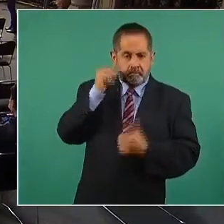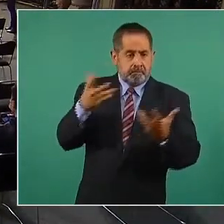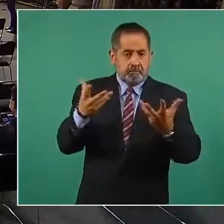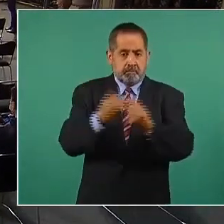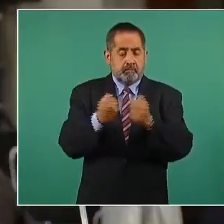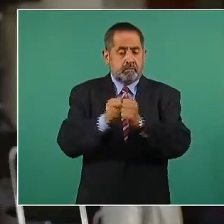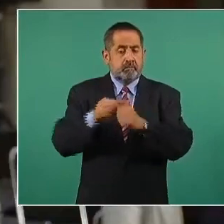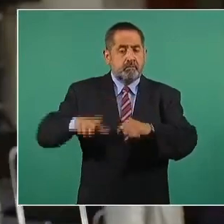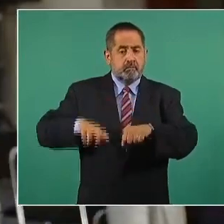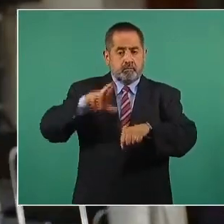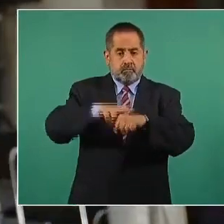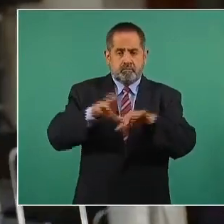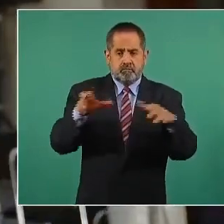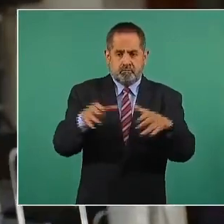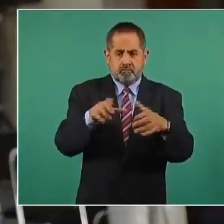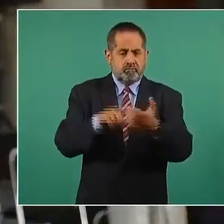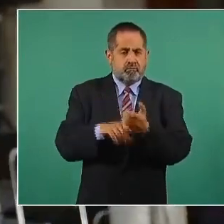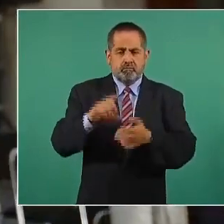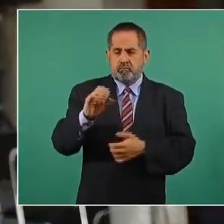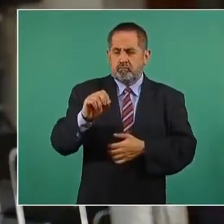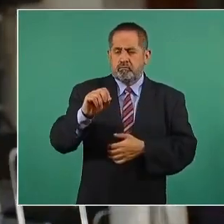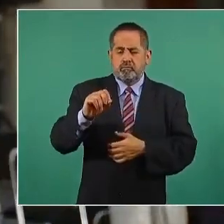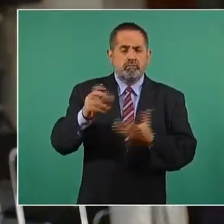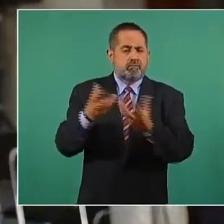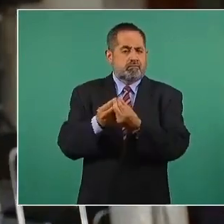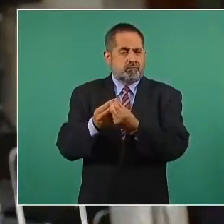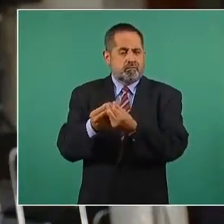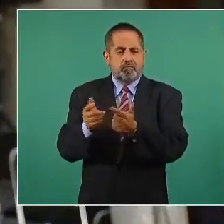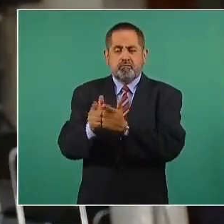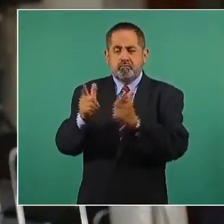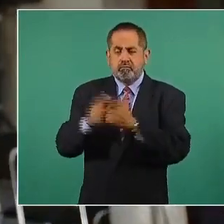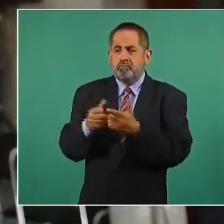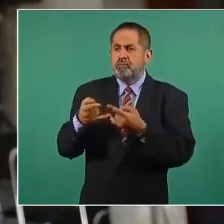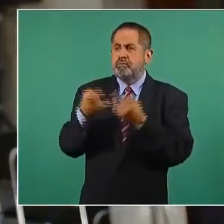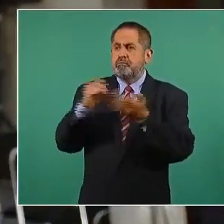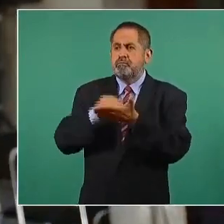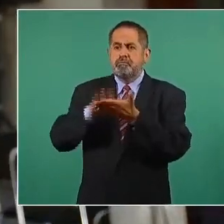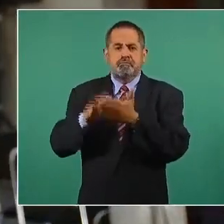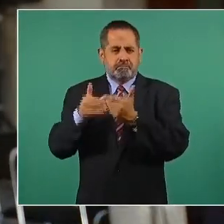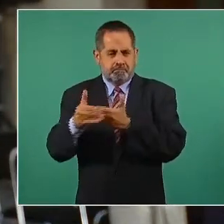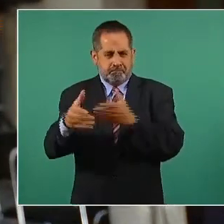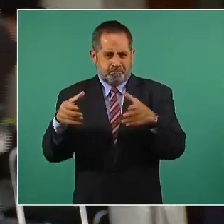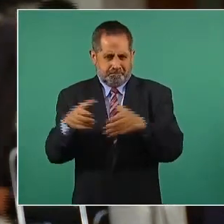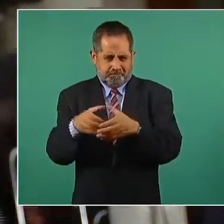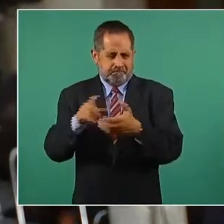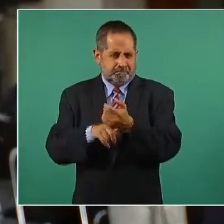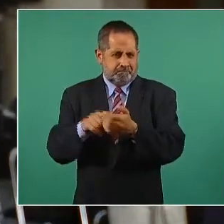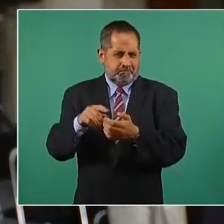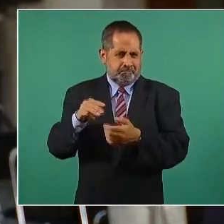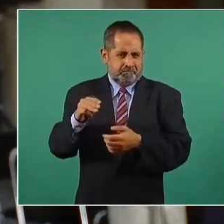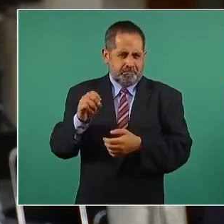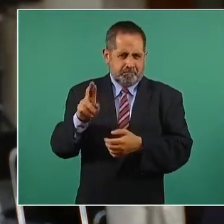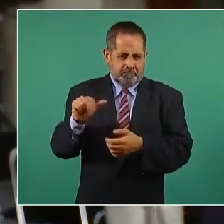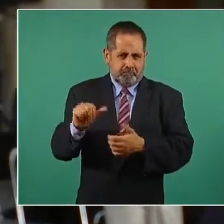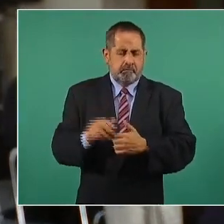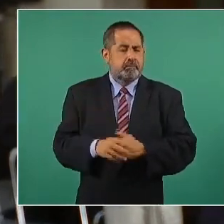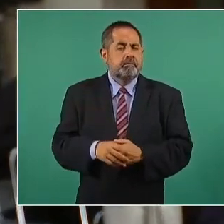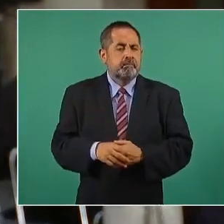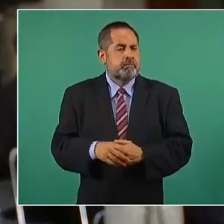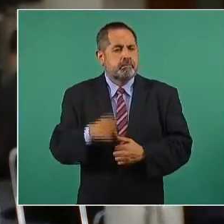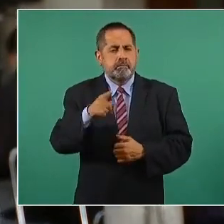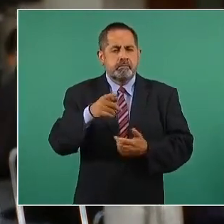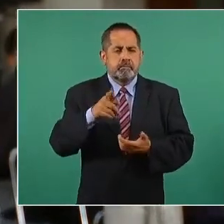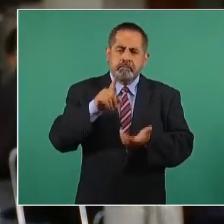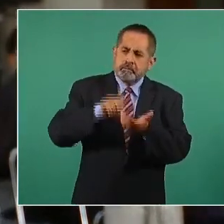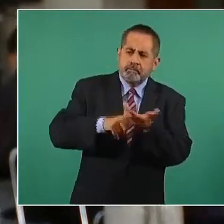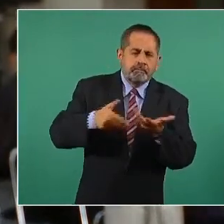con los gobernadores electos por la coalición Juntos Haremos Historia. La pregunta sería, ¿cuál fue el ambiente de esta reunión? ¿Cuál fue el